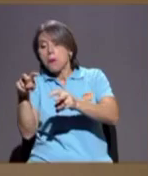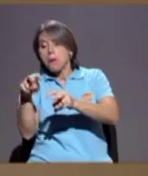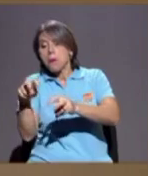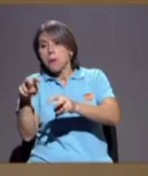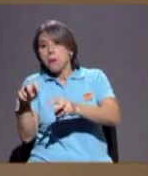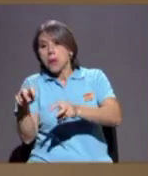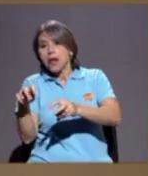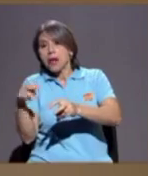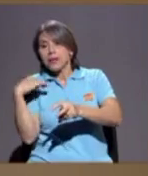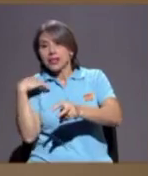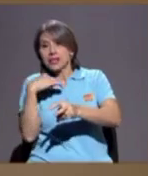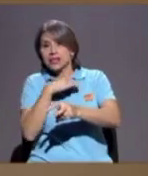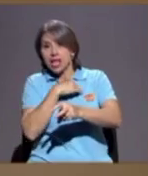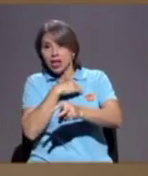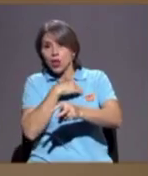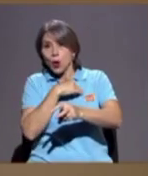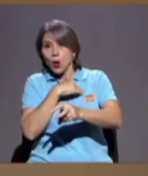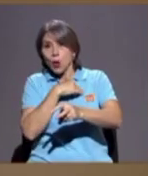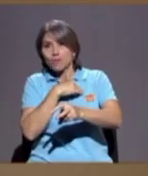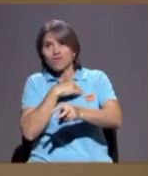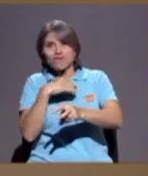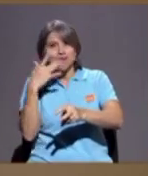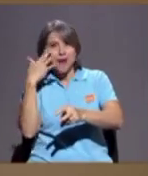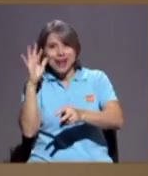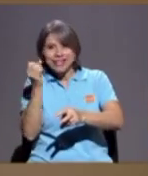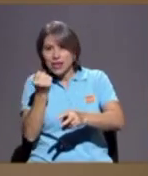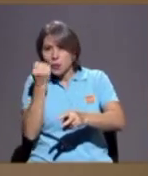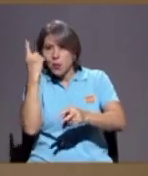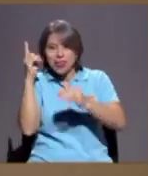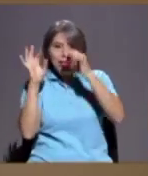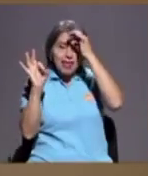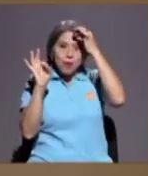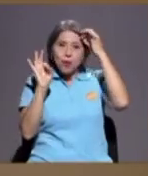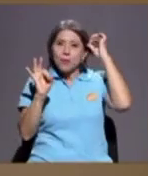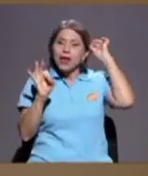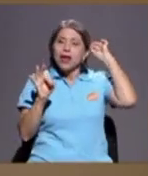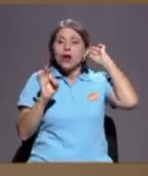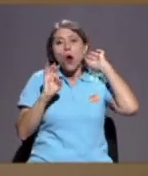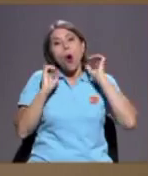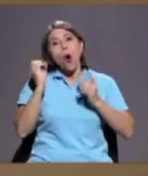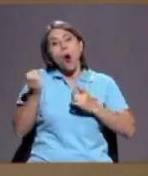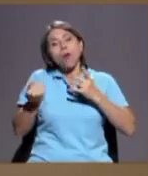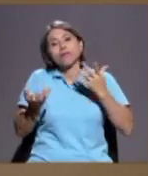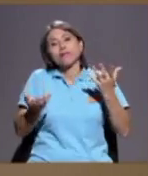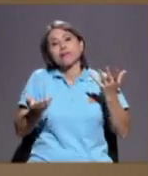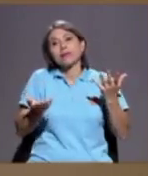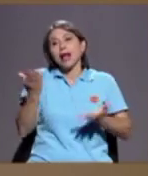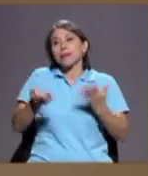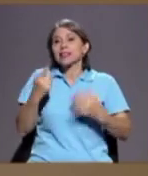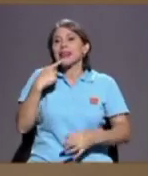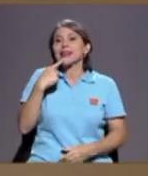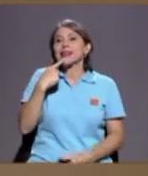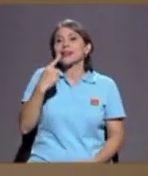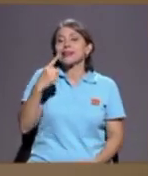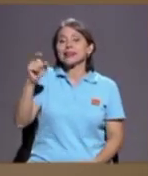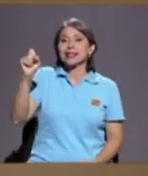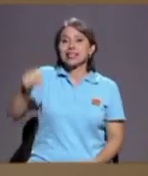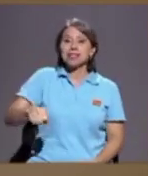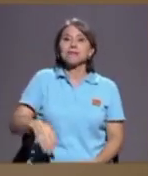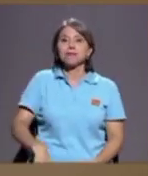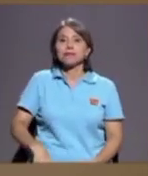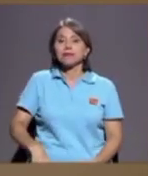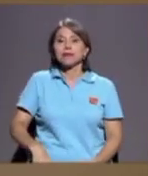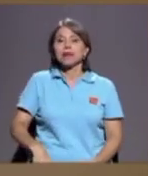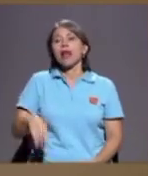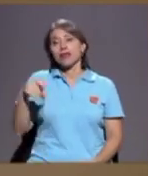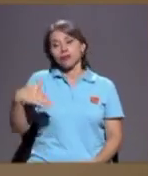correspondiente parece que no entendía muy bien el asunto o tenía que decir que sí, y entonces lo mandaban